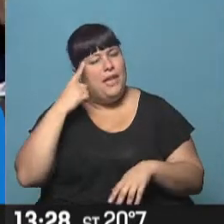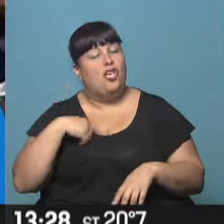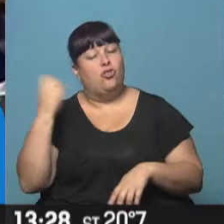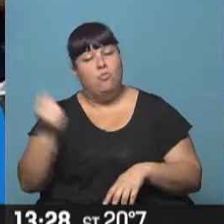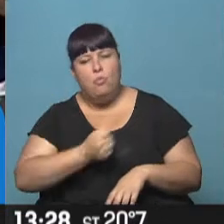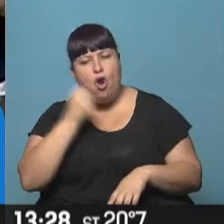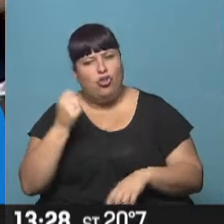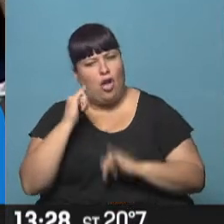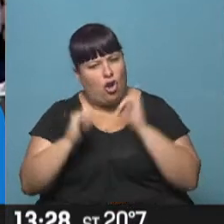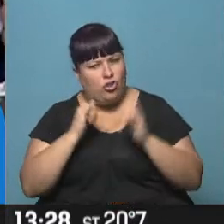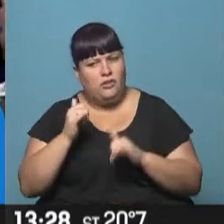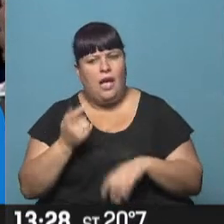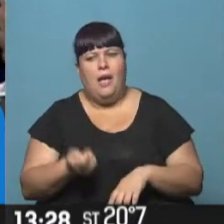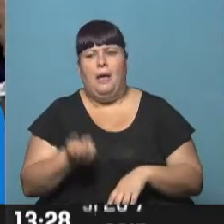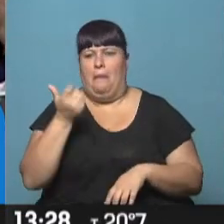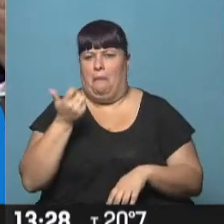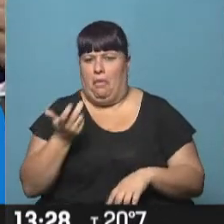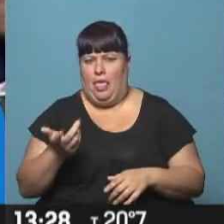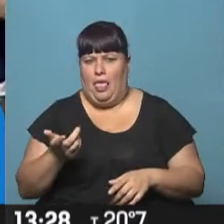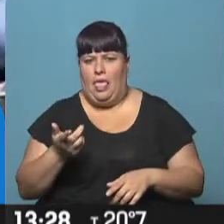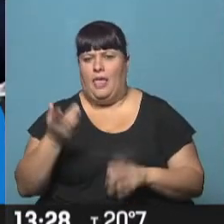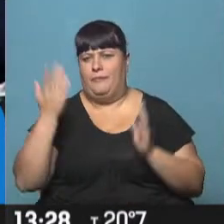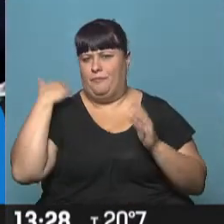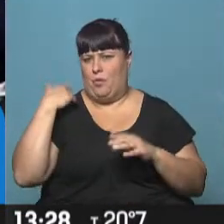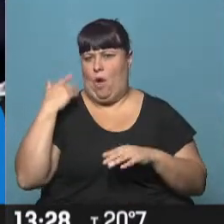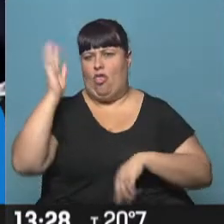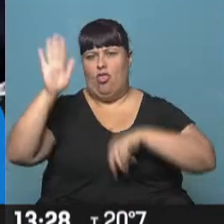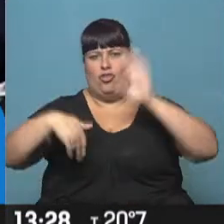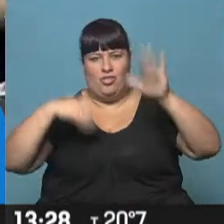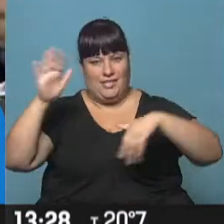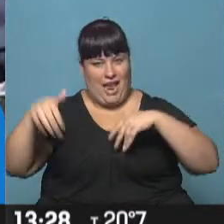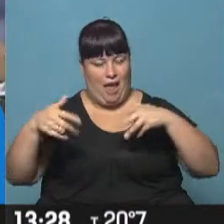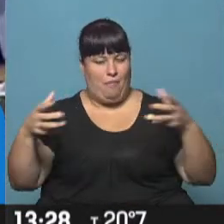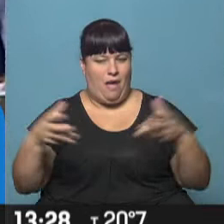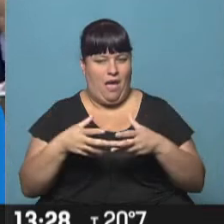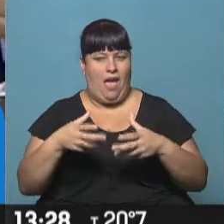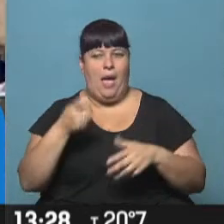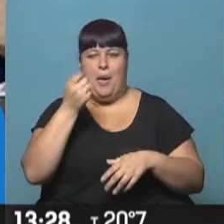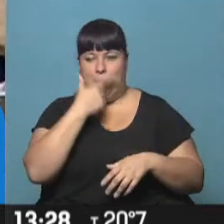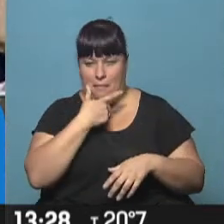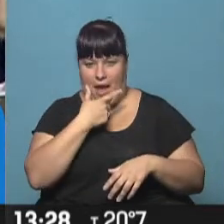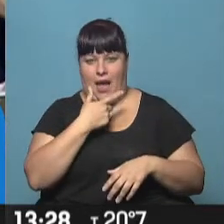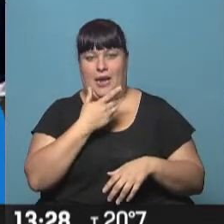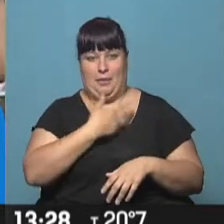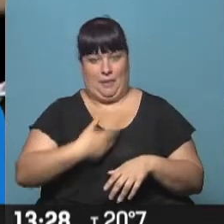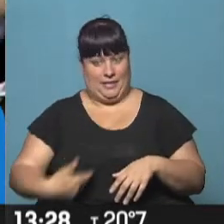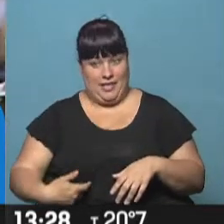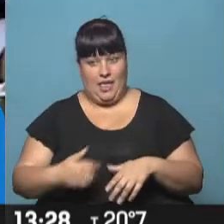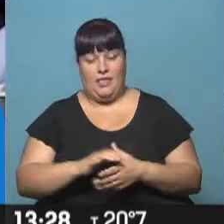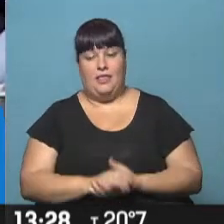importante destacar que en muy poco tiempo, desde aquella convocatoria que hizo Mauricio Macri como